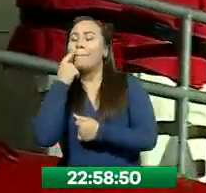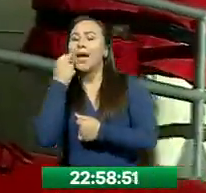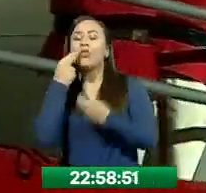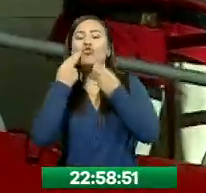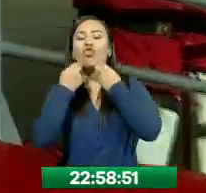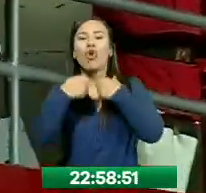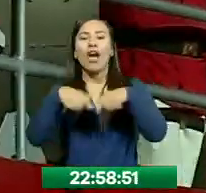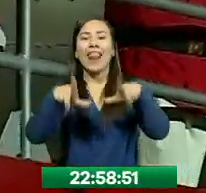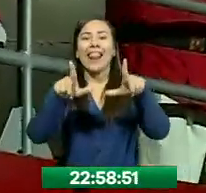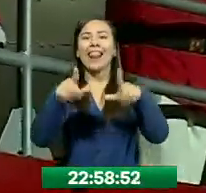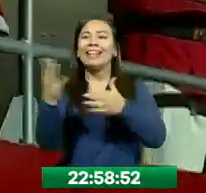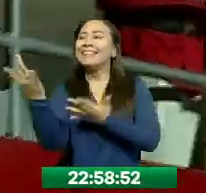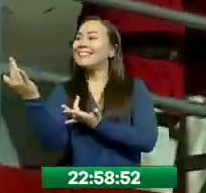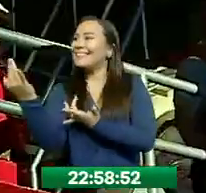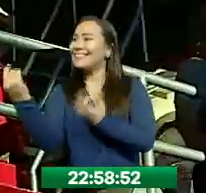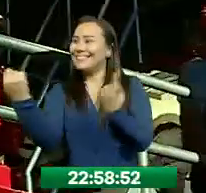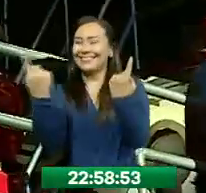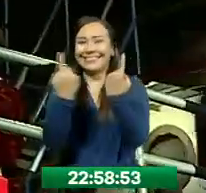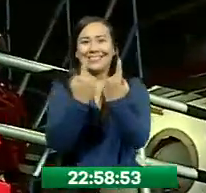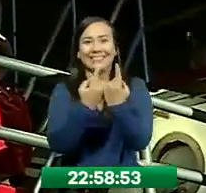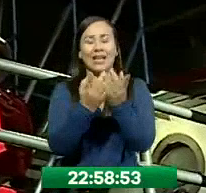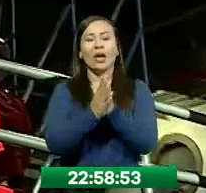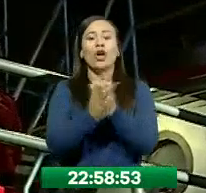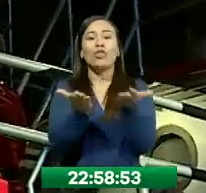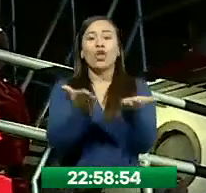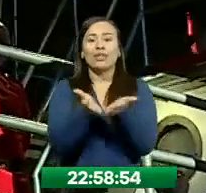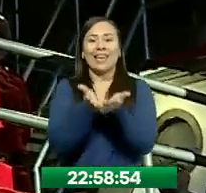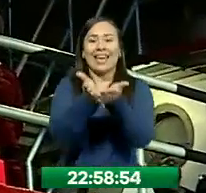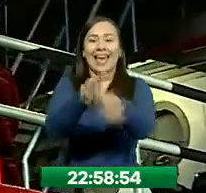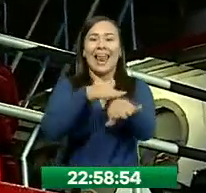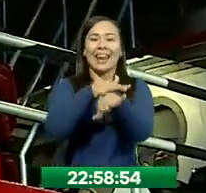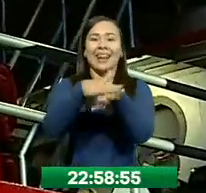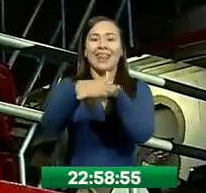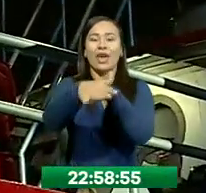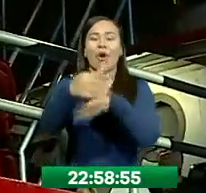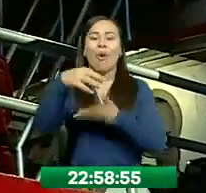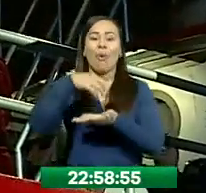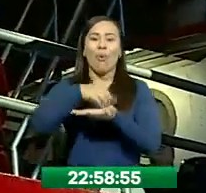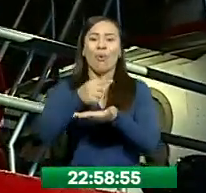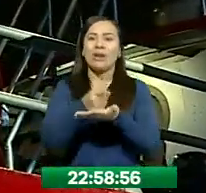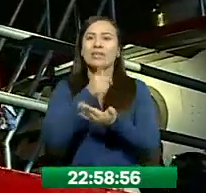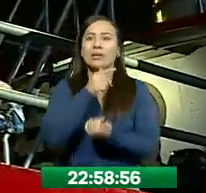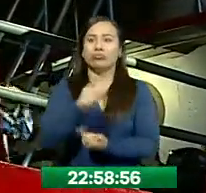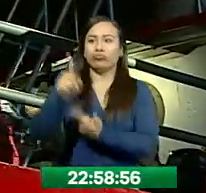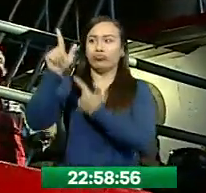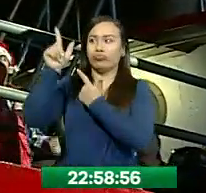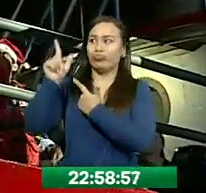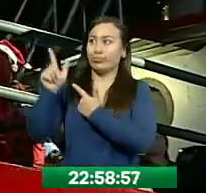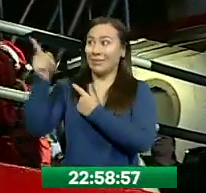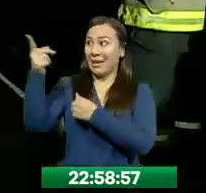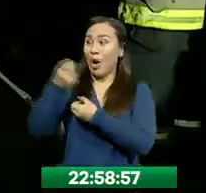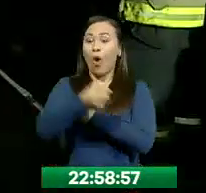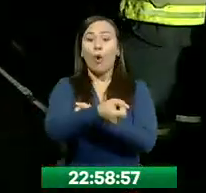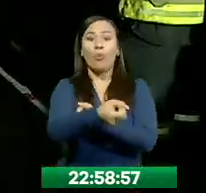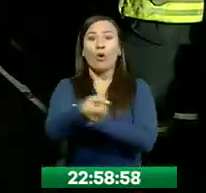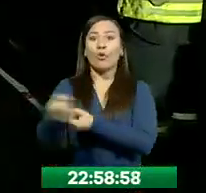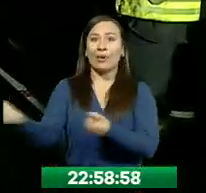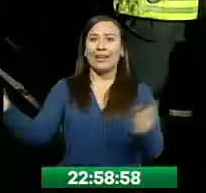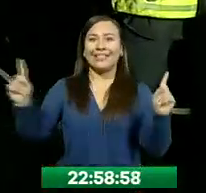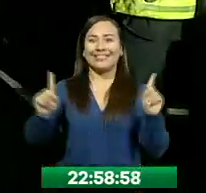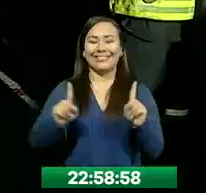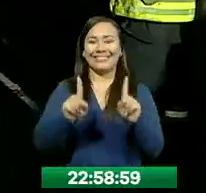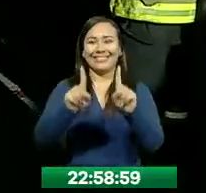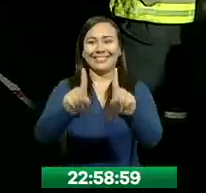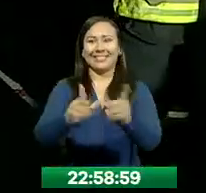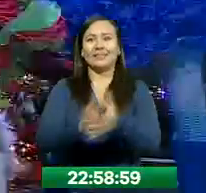que venía no precisamente del Polo Norte, sino del río Guayas, escoltado por uniformados del Cuerpo de Bomberos en una de